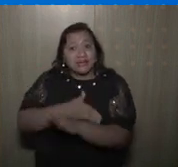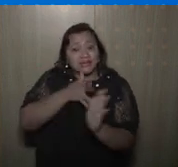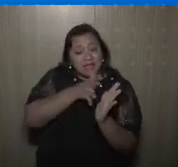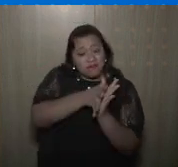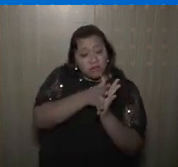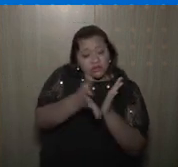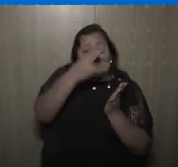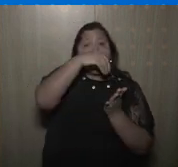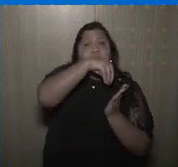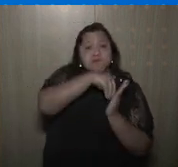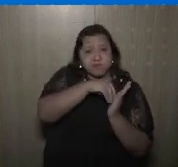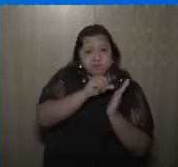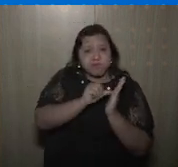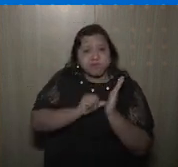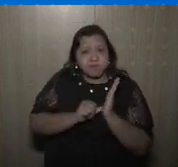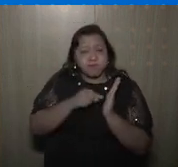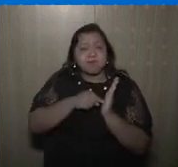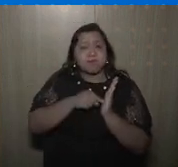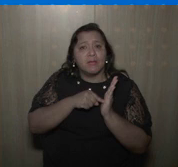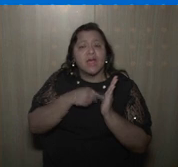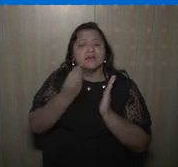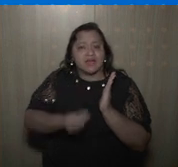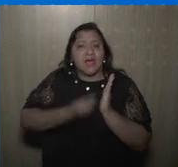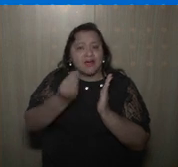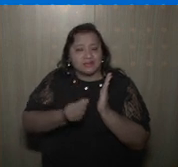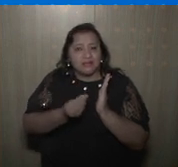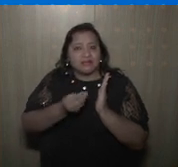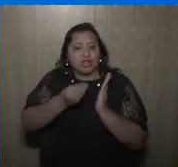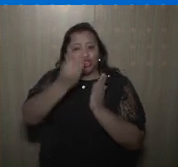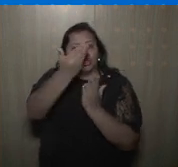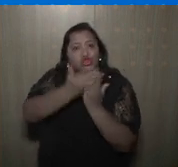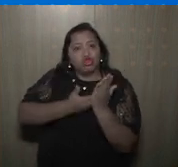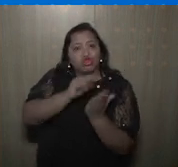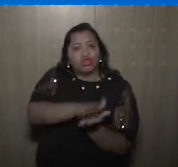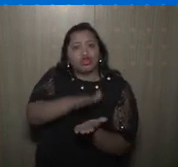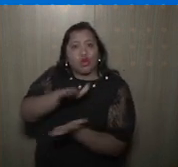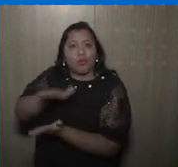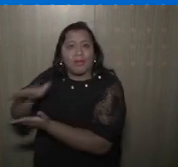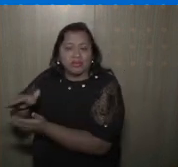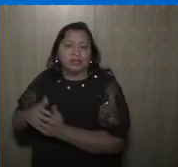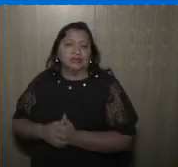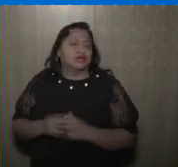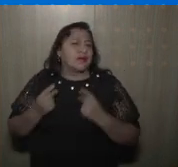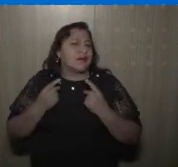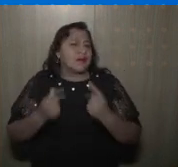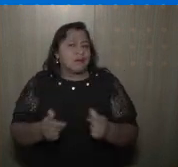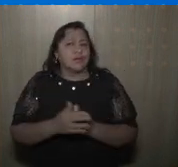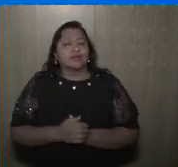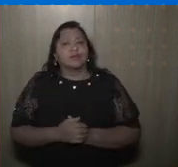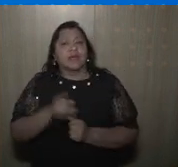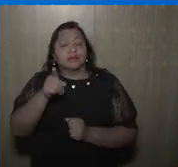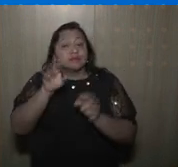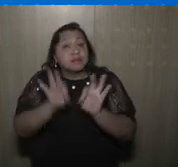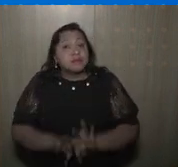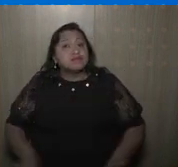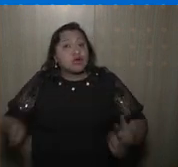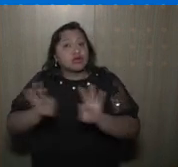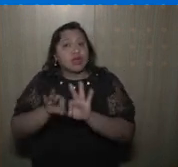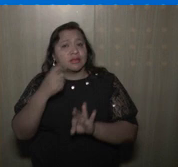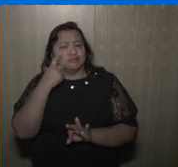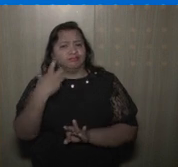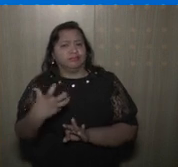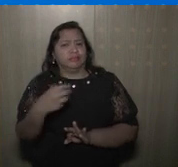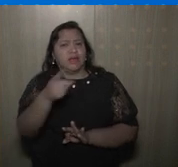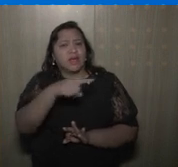consignada se generarán los respectivos documentos maestros. Me parece importante resaltar que es necesario